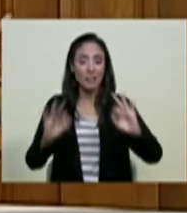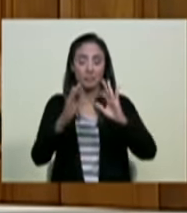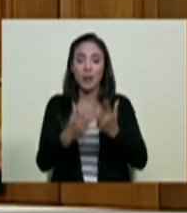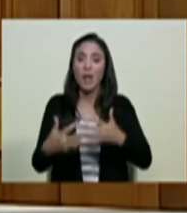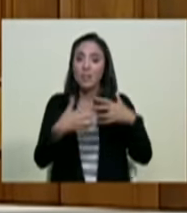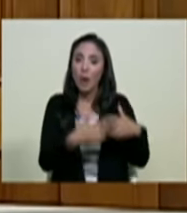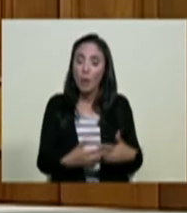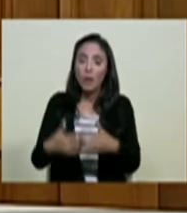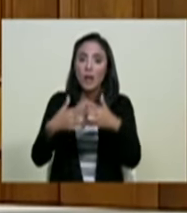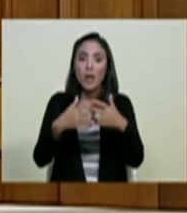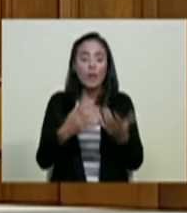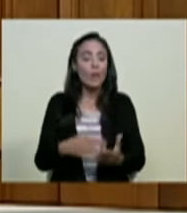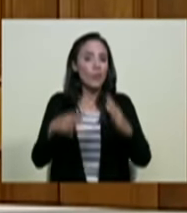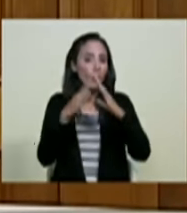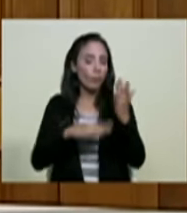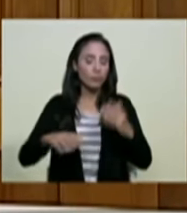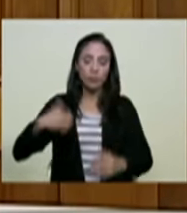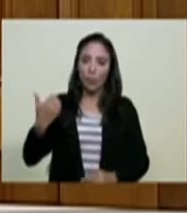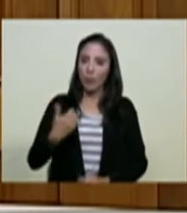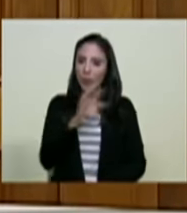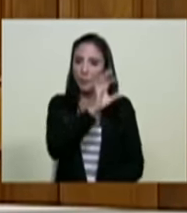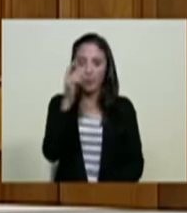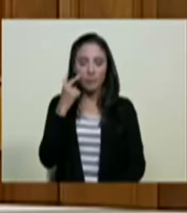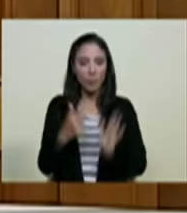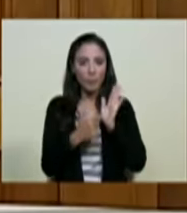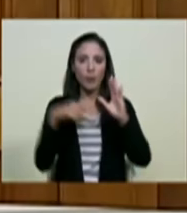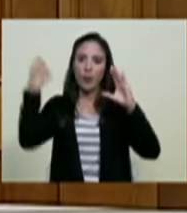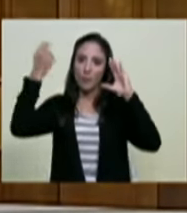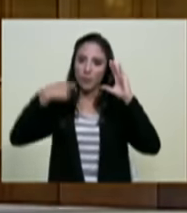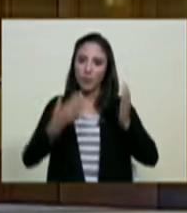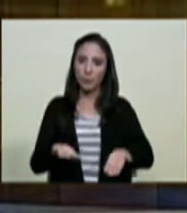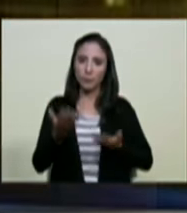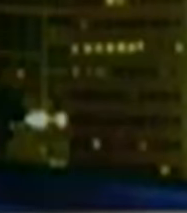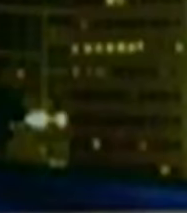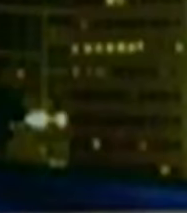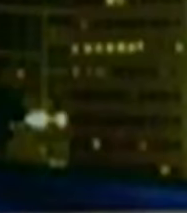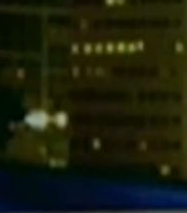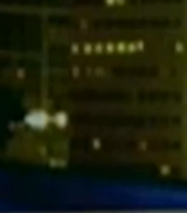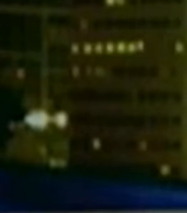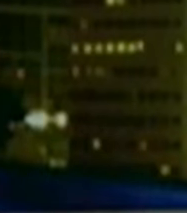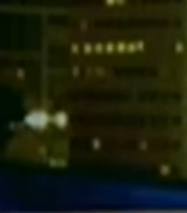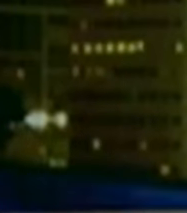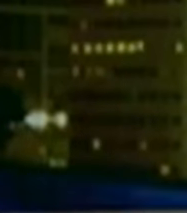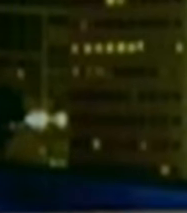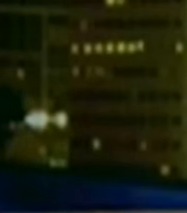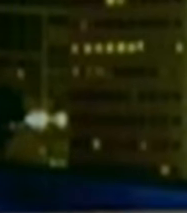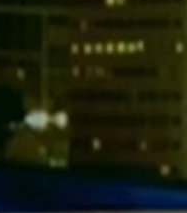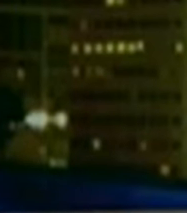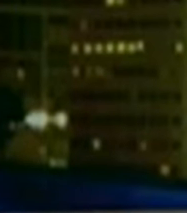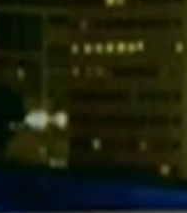Unidos de Norteamérica y en cualquier país del mundo. Adelante, video. Yo me enteré del plan durante la